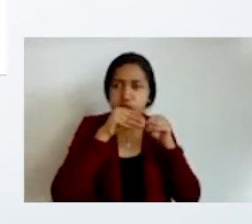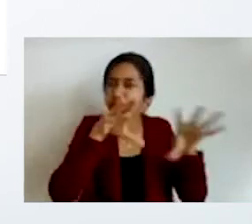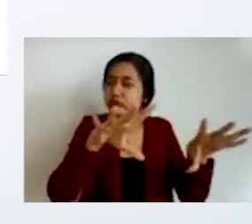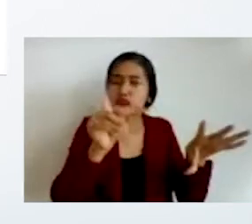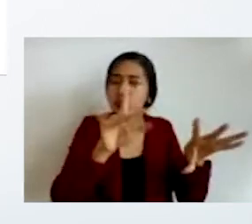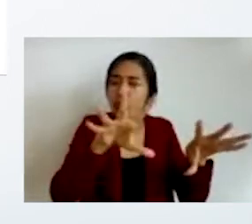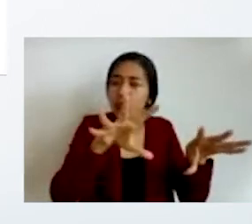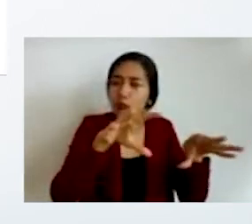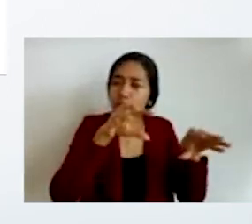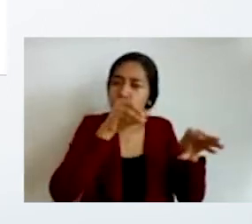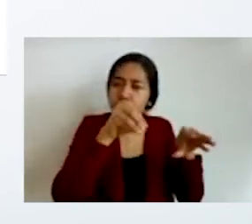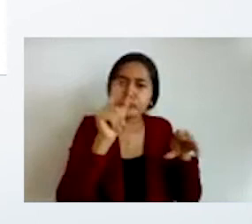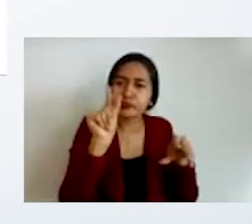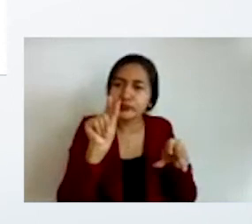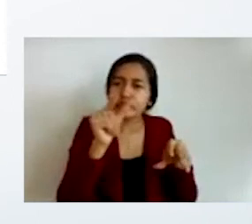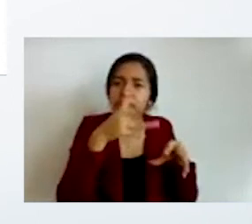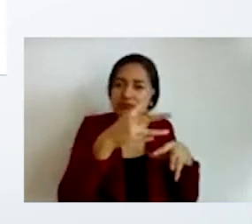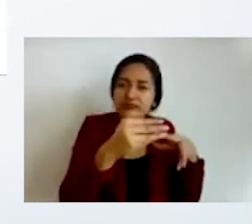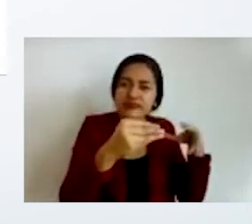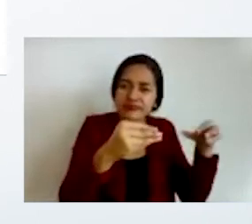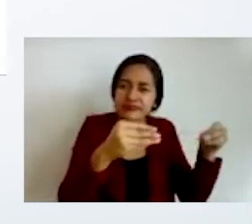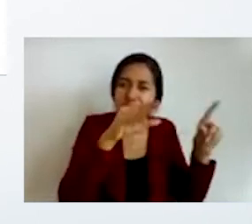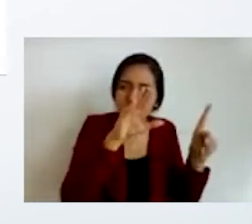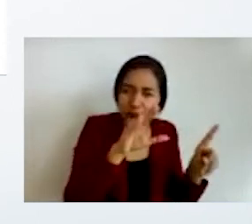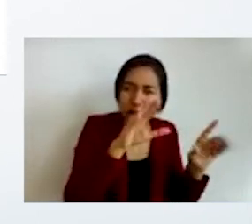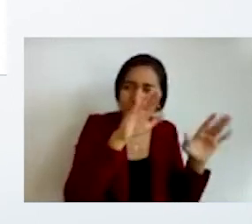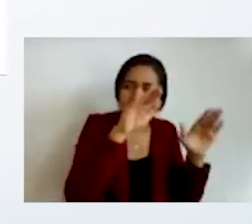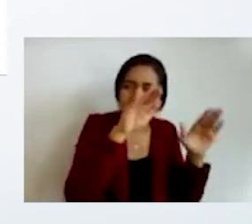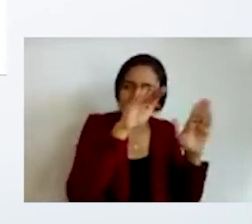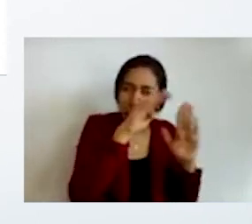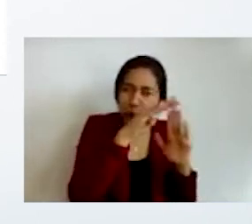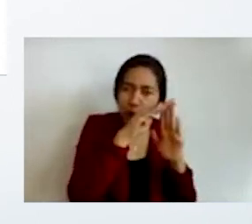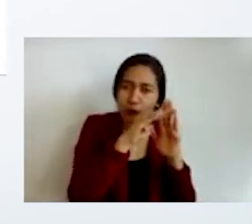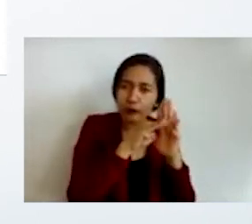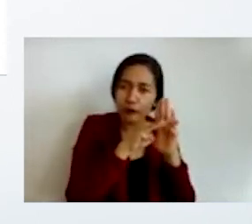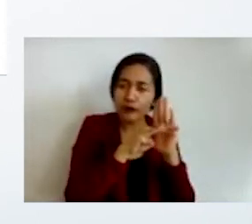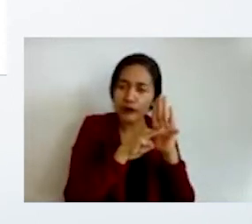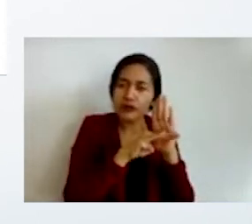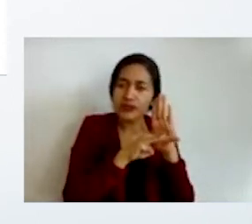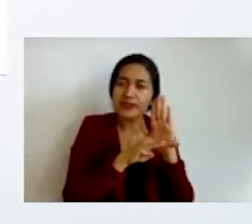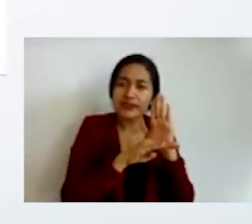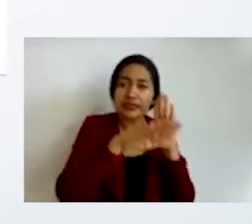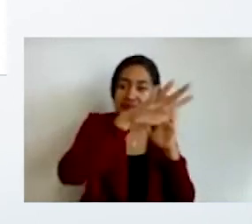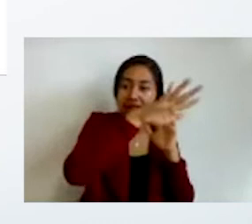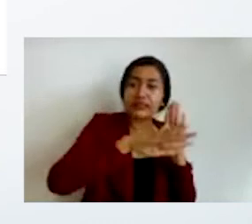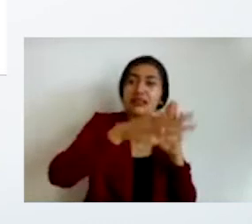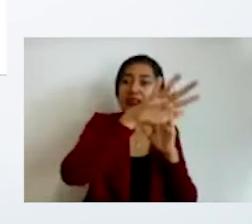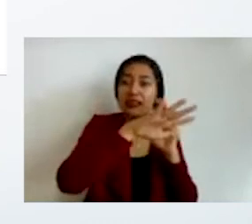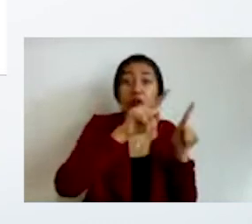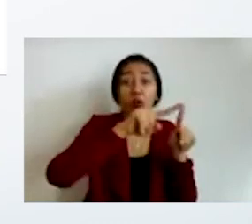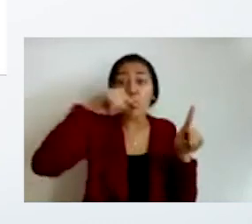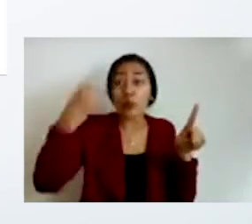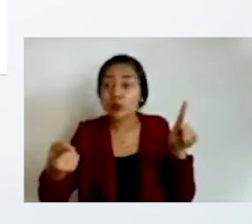los que ya casi llegan, pero que todavía tienen posibilidades de que se produzcan más contagios, y los